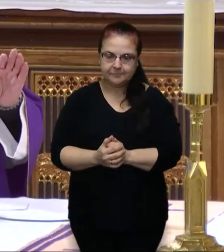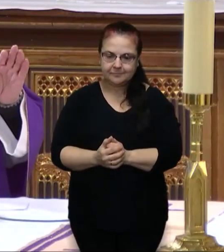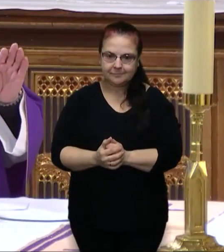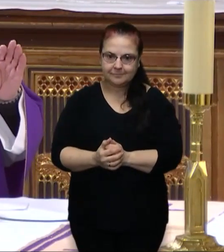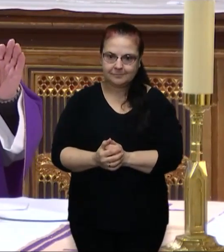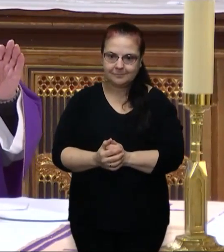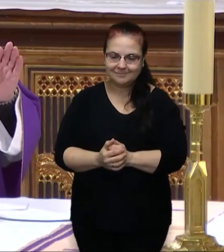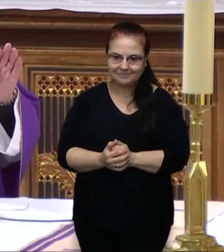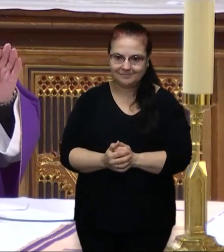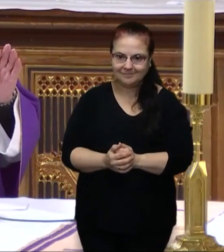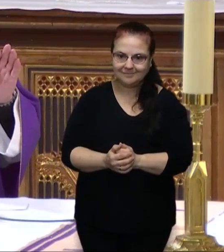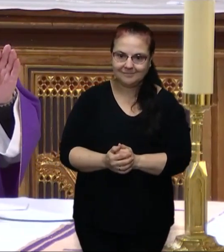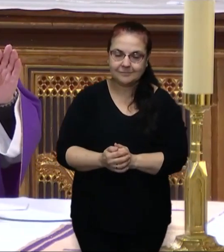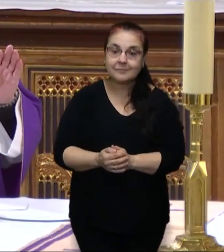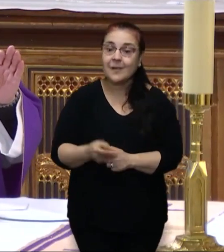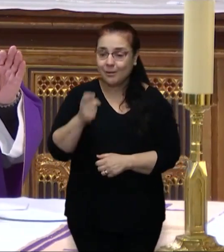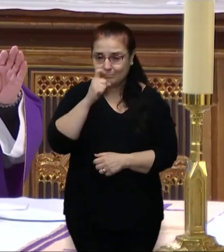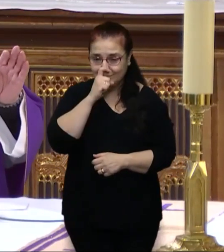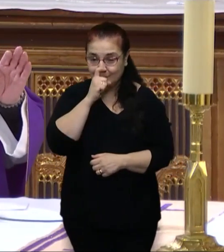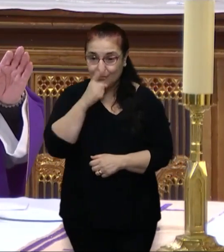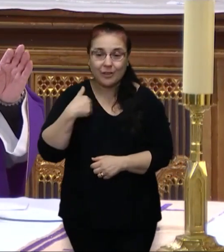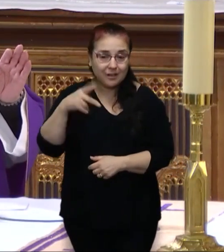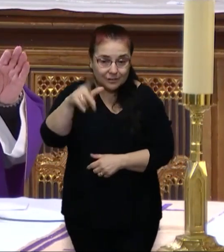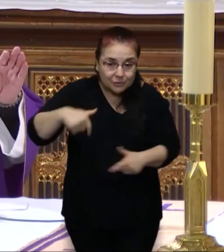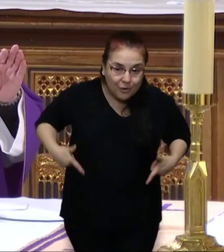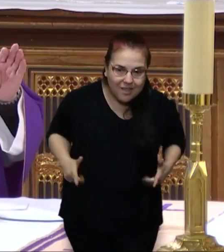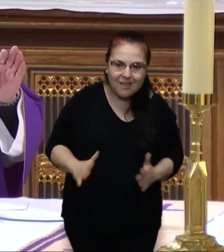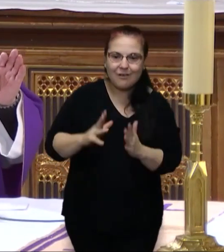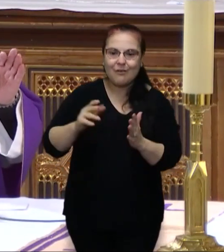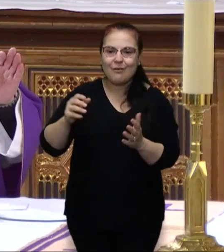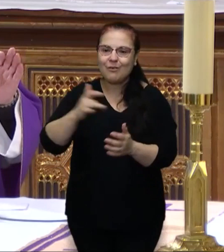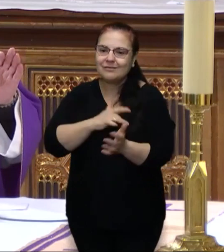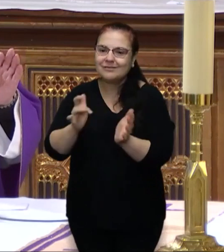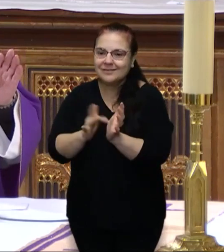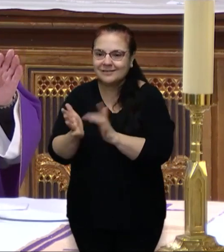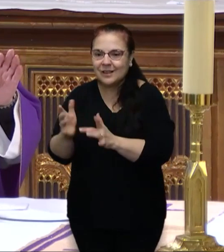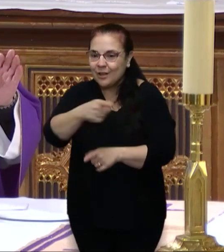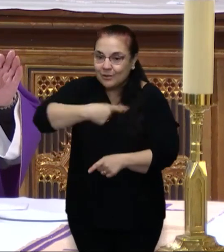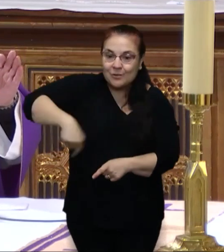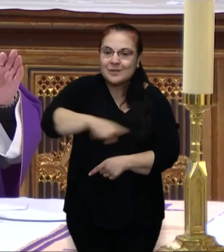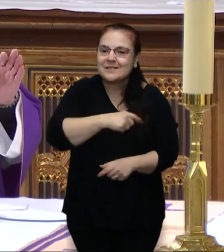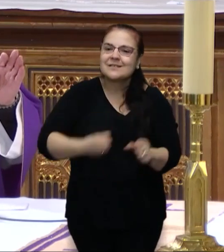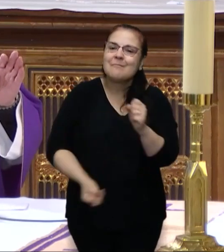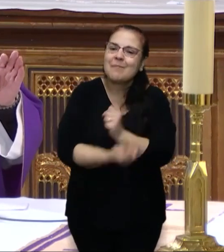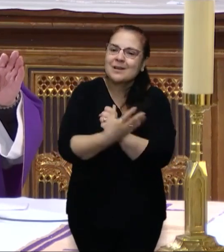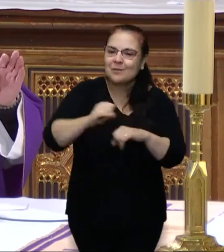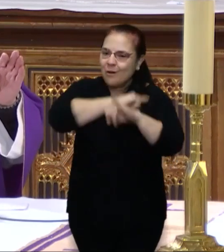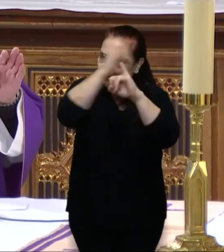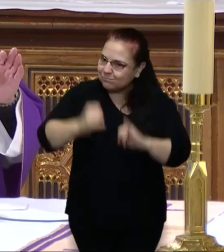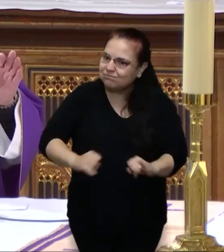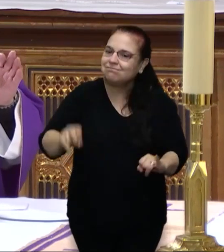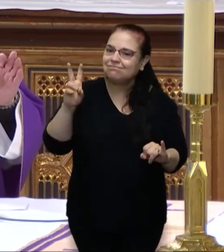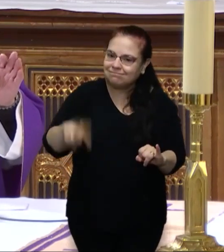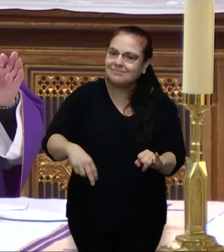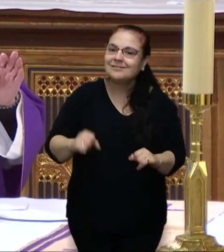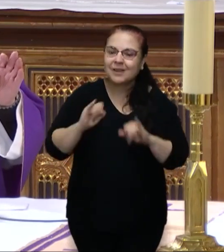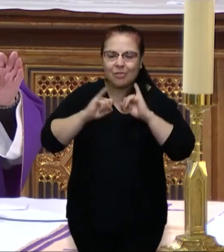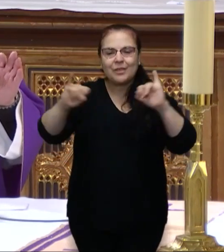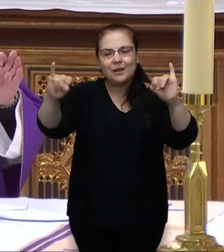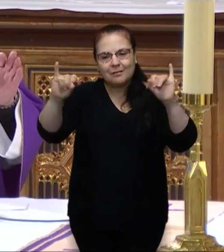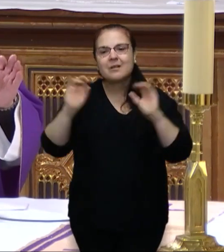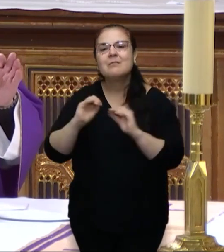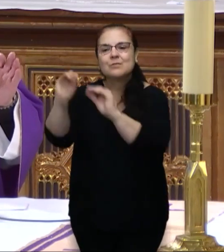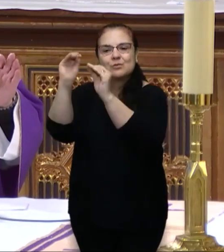Así pues, al hacer el memorial de tu Hijo Jesucristo, nuestra Pascua y nuestra paz verdadera, celebramos su